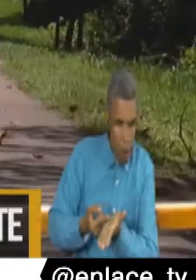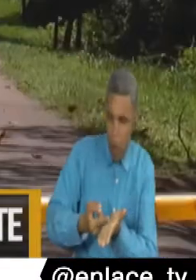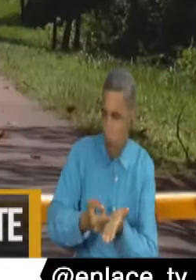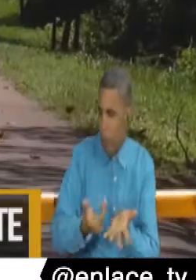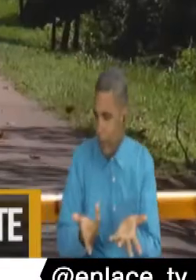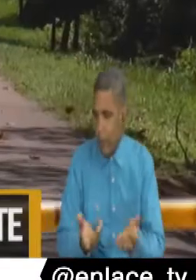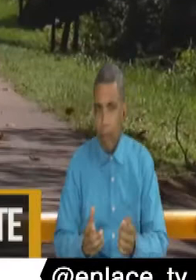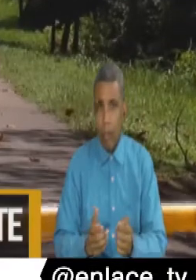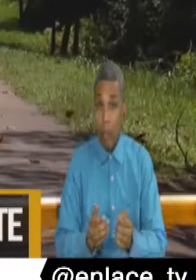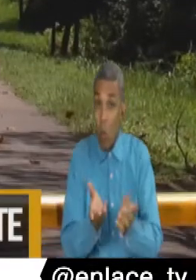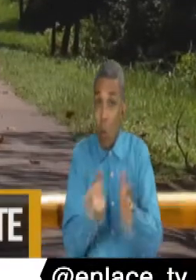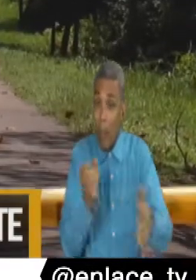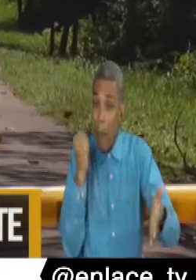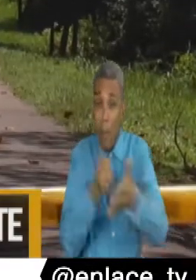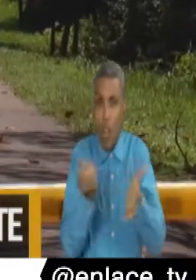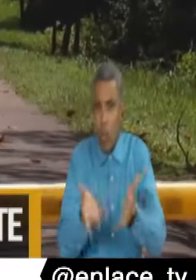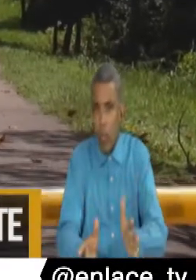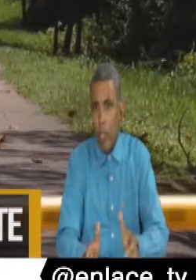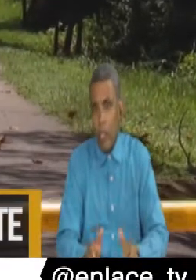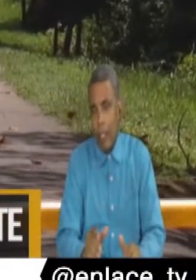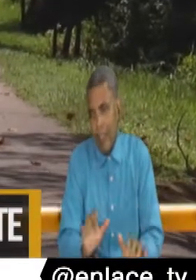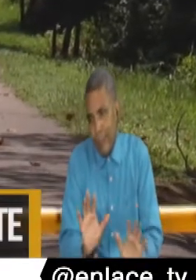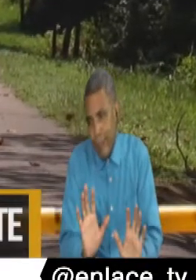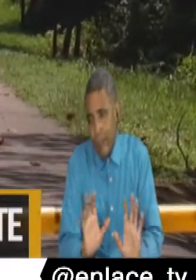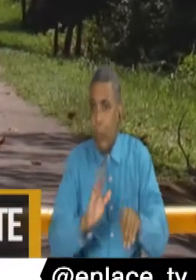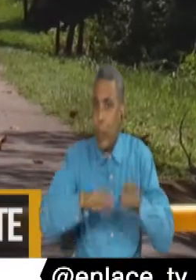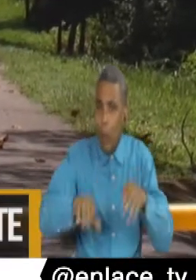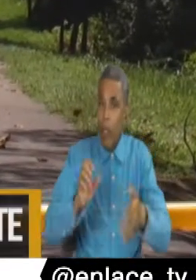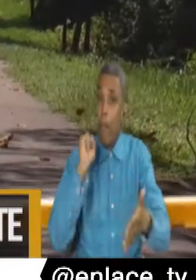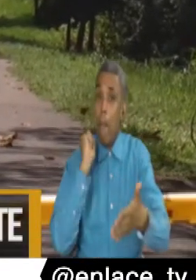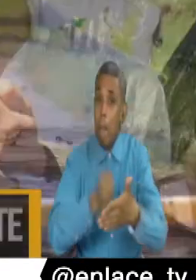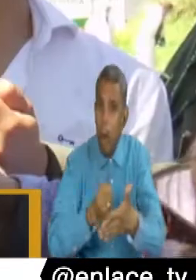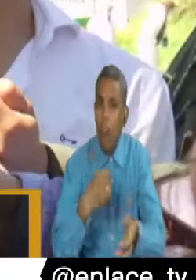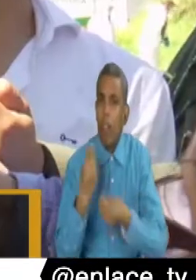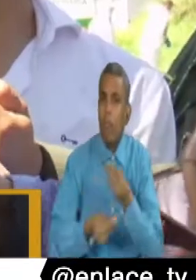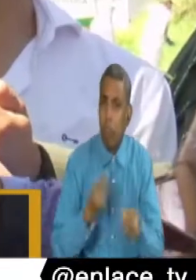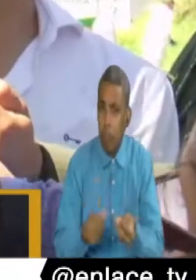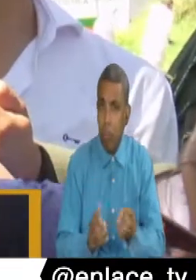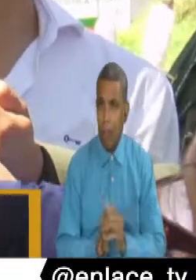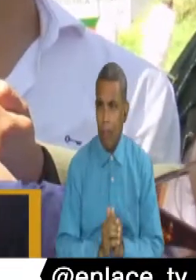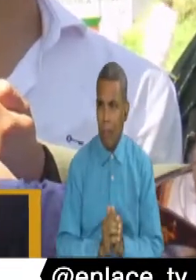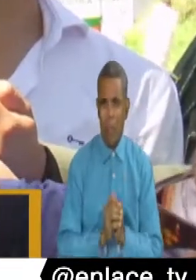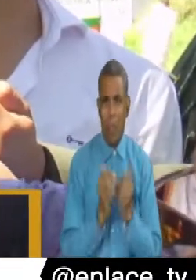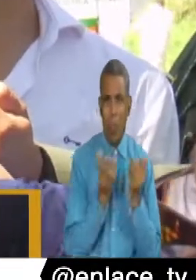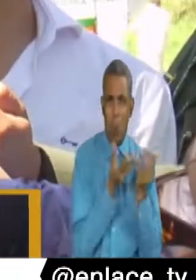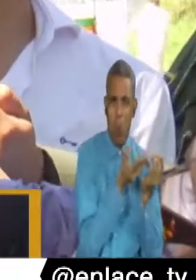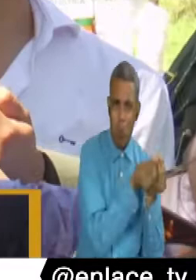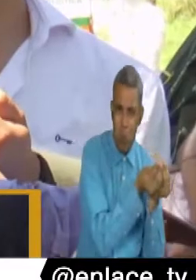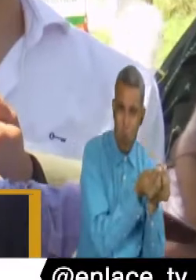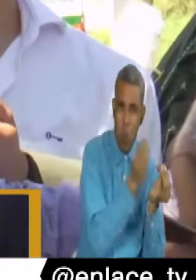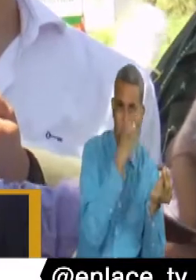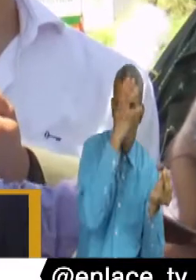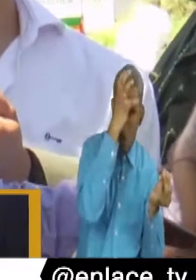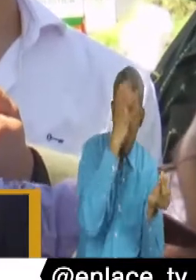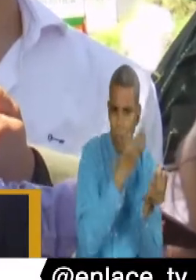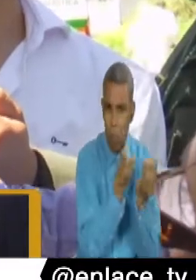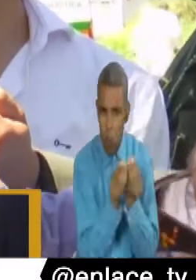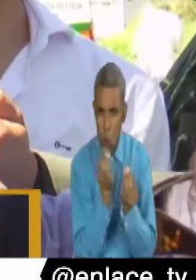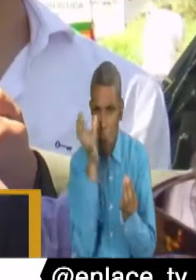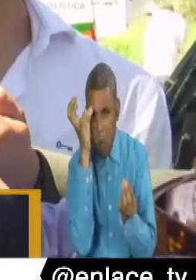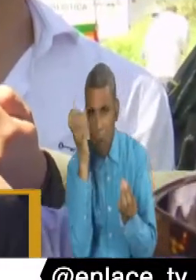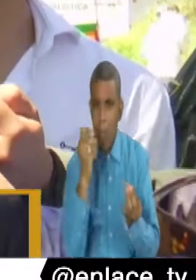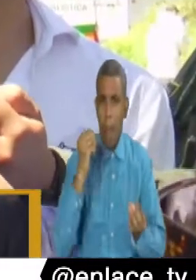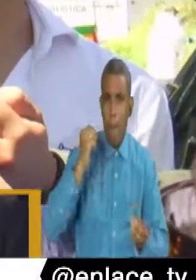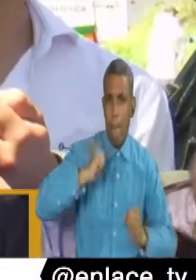tenemos que hacer es abocar la investigación. Hemos venido con un equipo de peritos de investigación de accidentes de tránsito desde la ciudad de Bogotá.